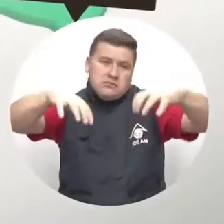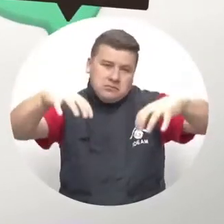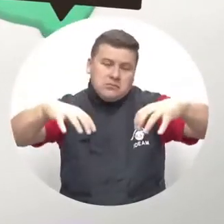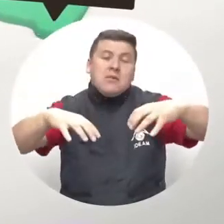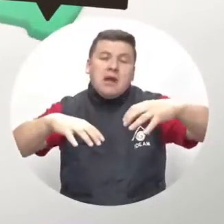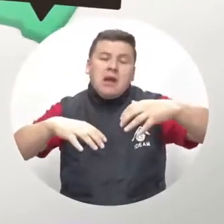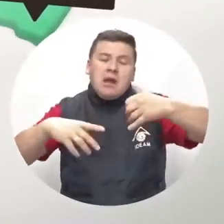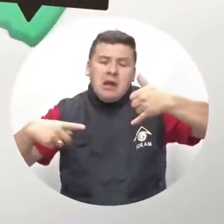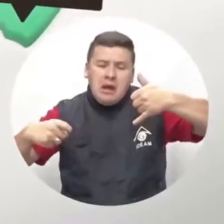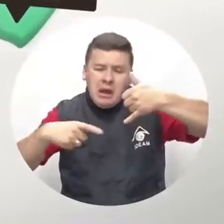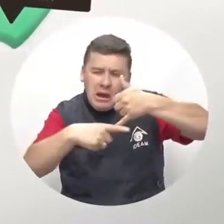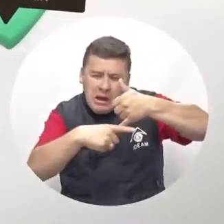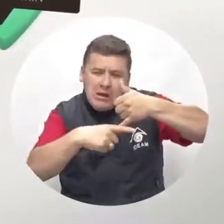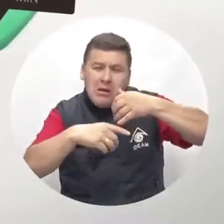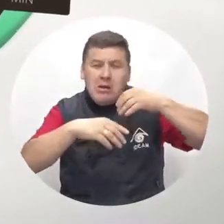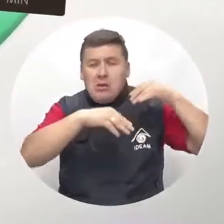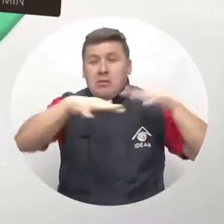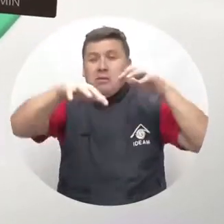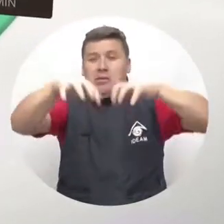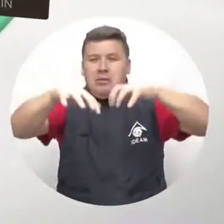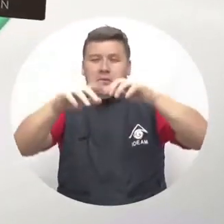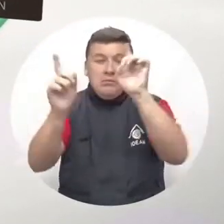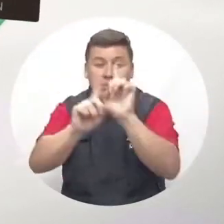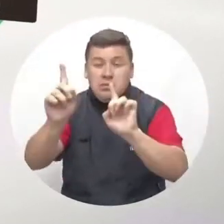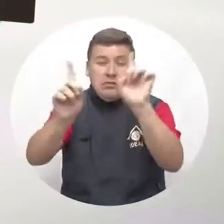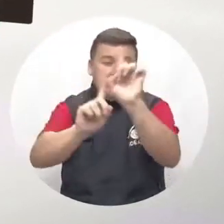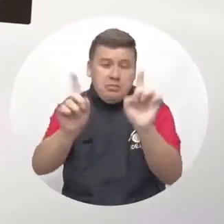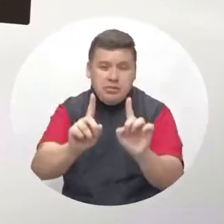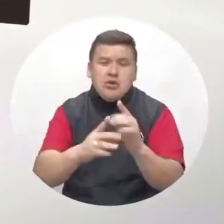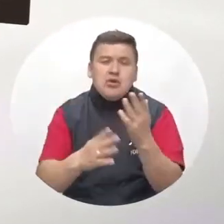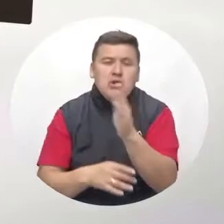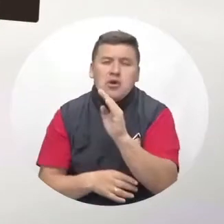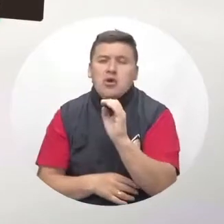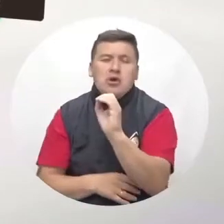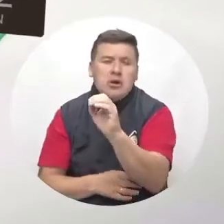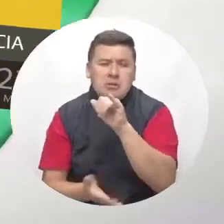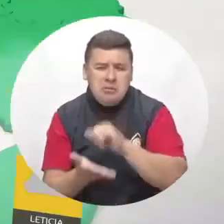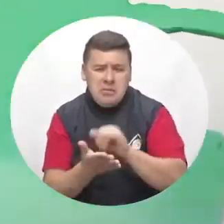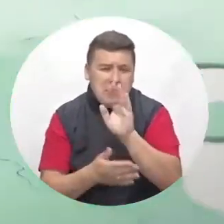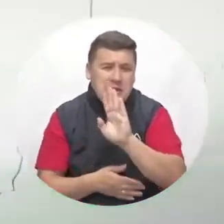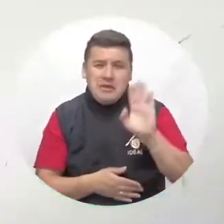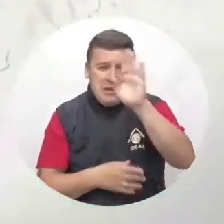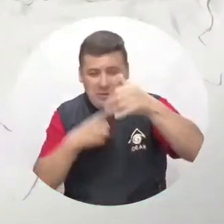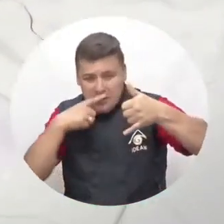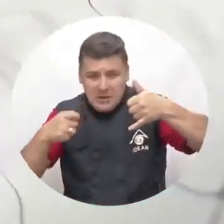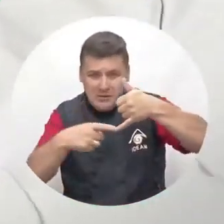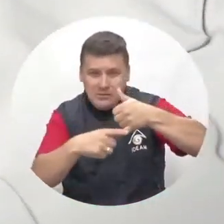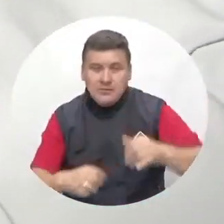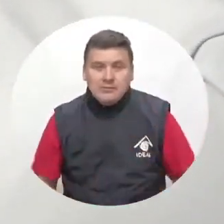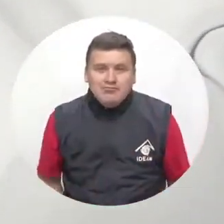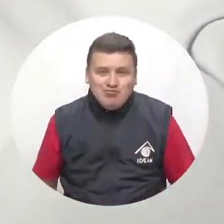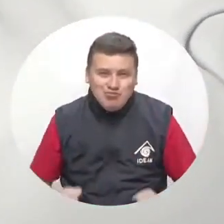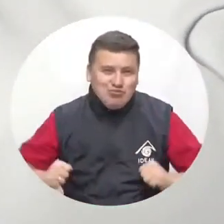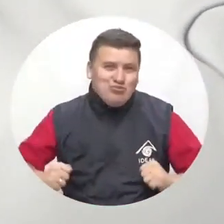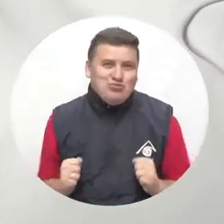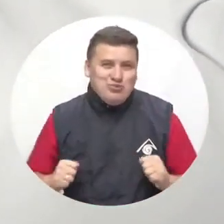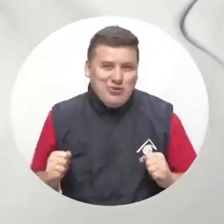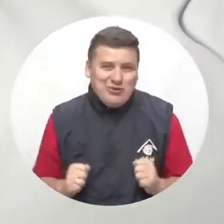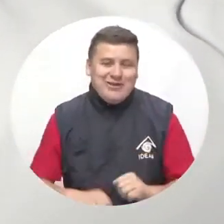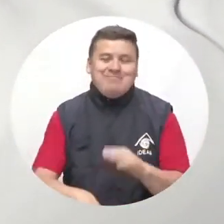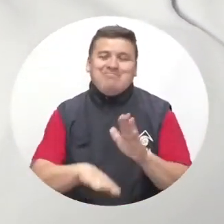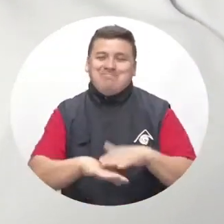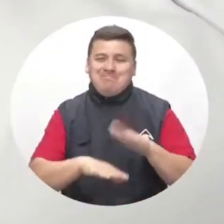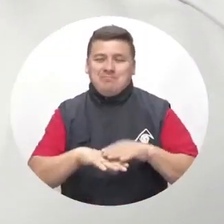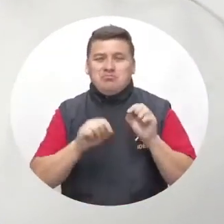piedemonte amazónico y chaparrones más fuertes con tormentas eléctricas en el oriente del mismo departamento. Para Bogotá, el pronóstico